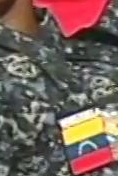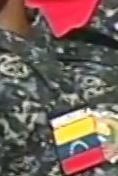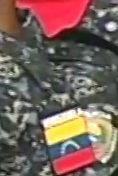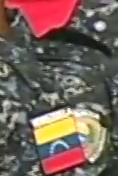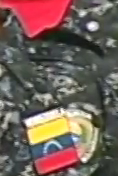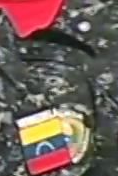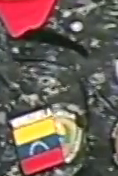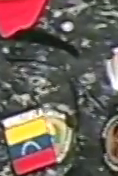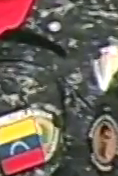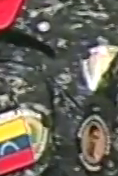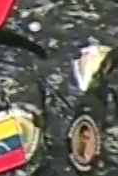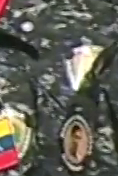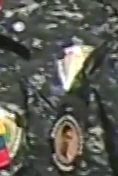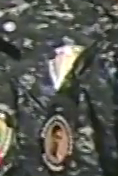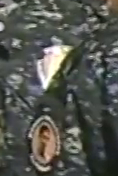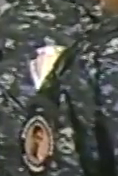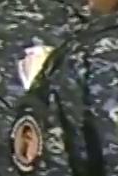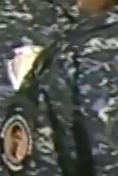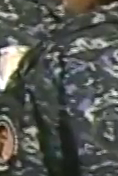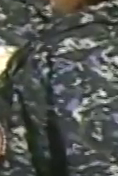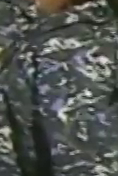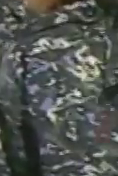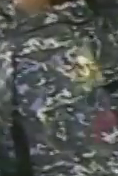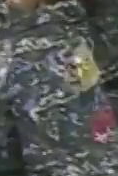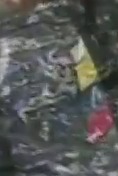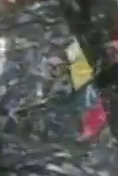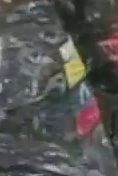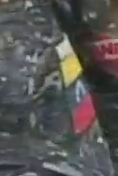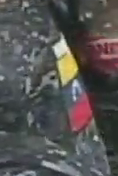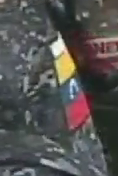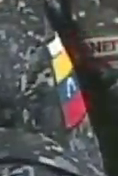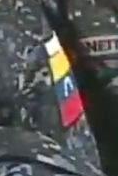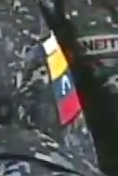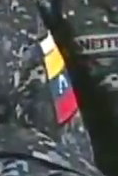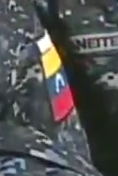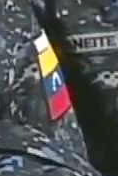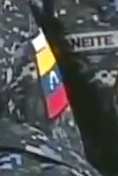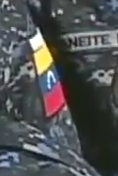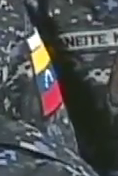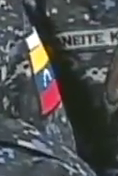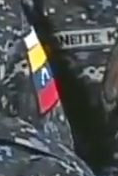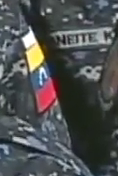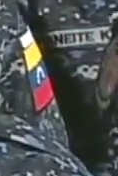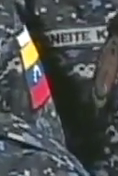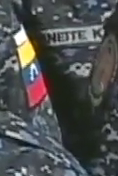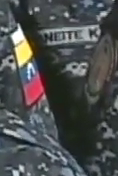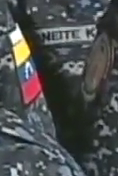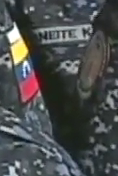Oh.